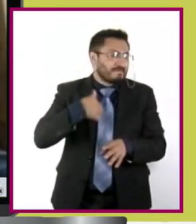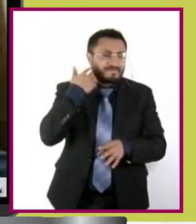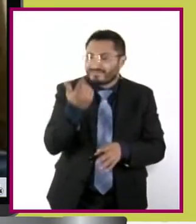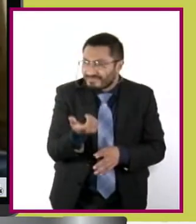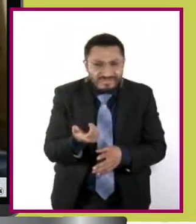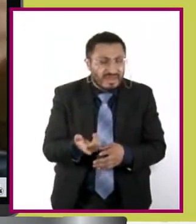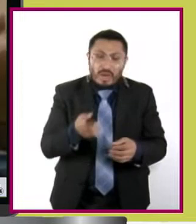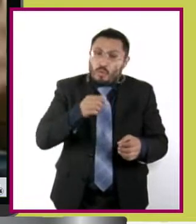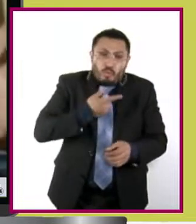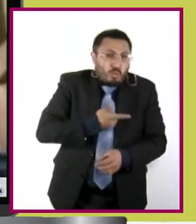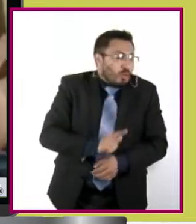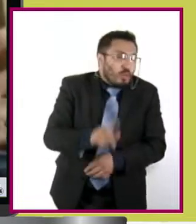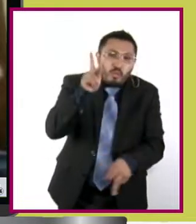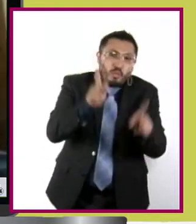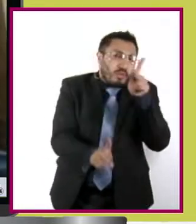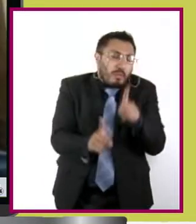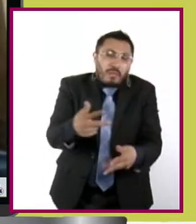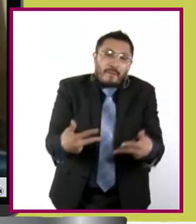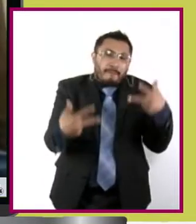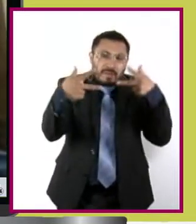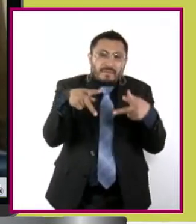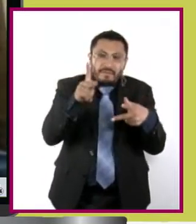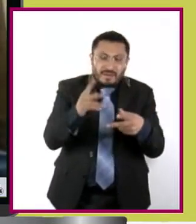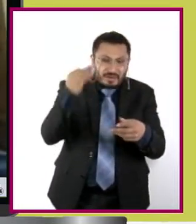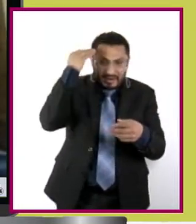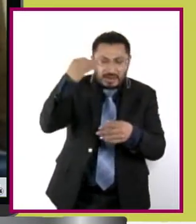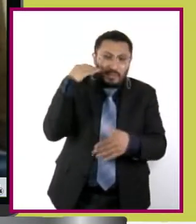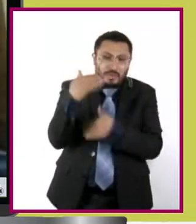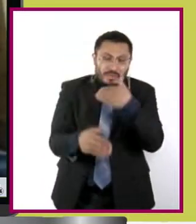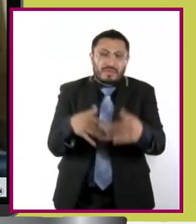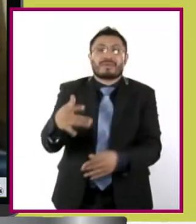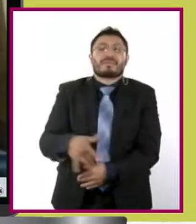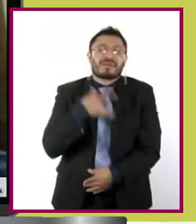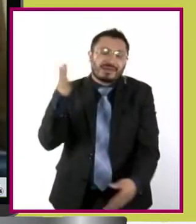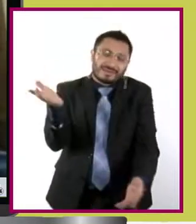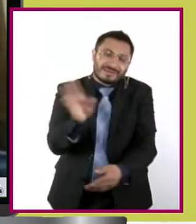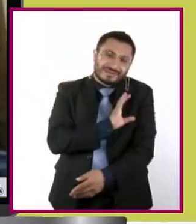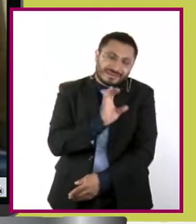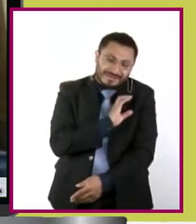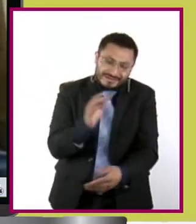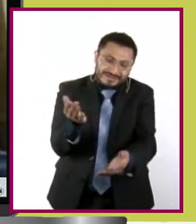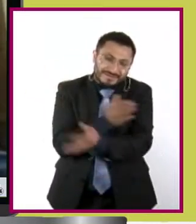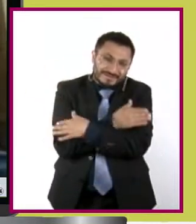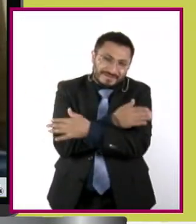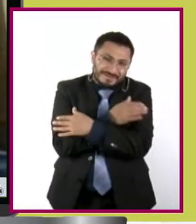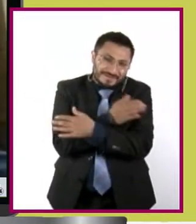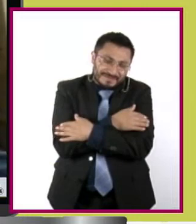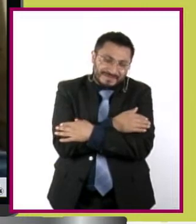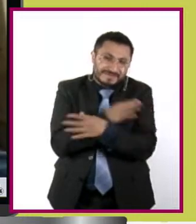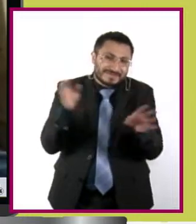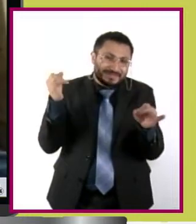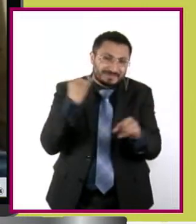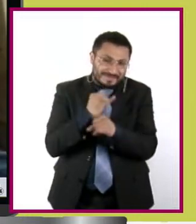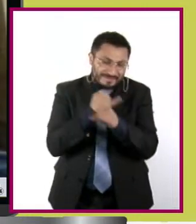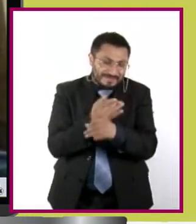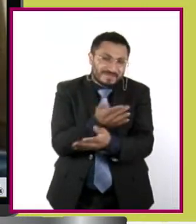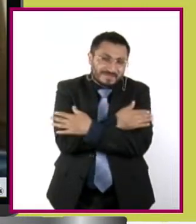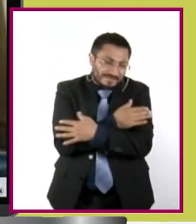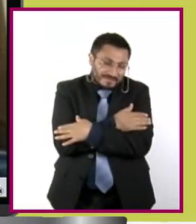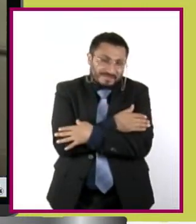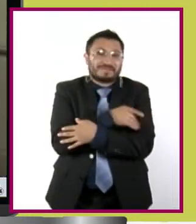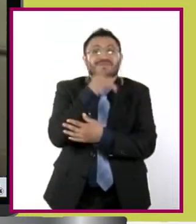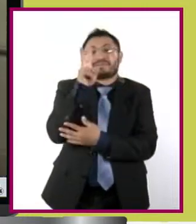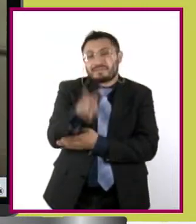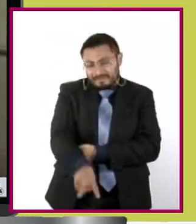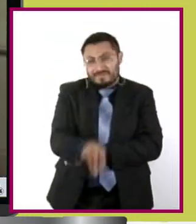pantalla, pero conforme ha pasado el tiempo ya sentimos el cariño, el afecto, nos mandamos abrazos virtuales y la verdad es que